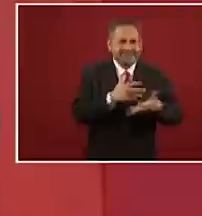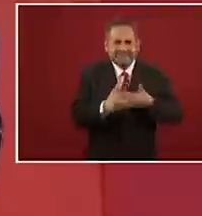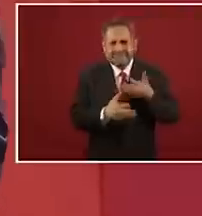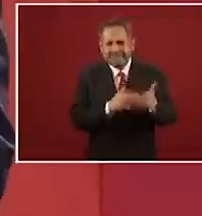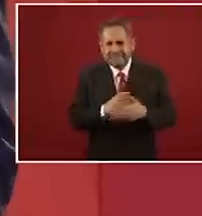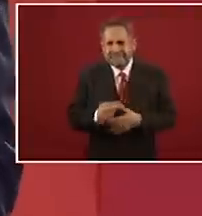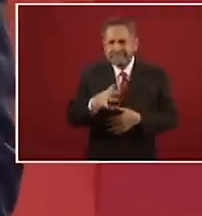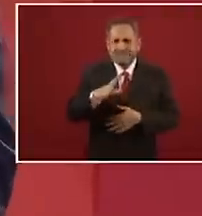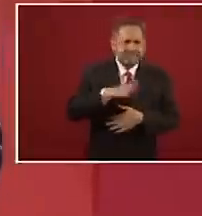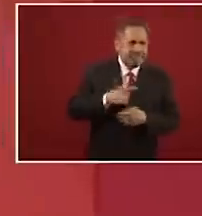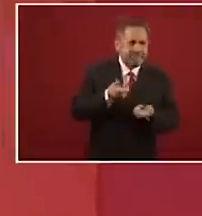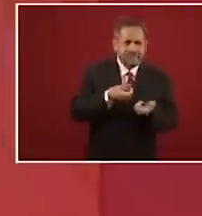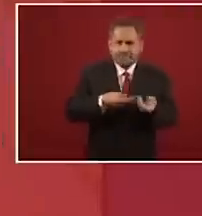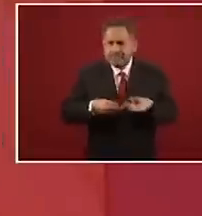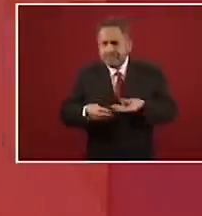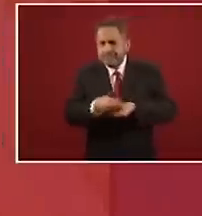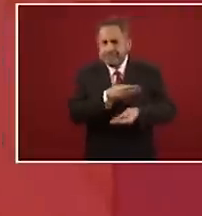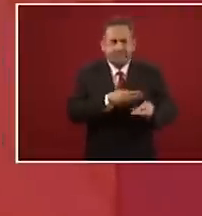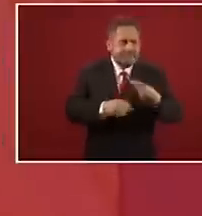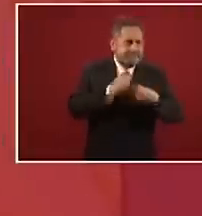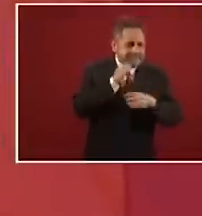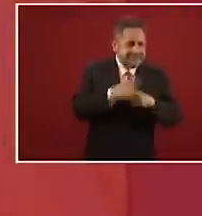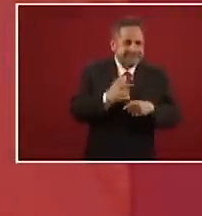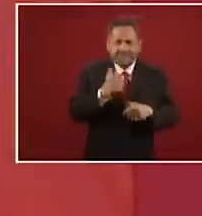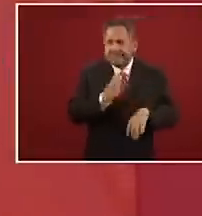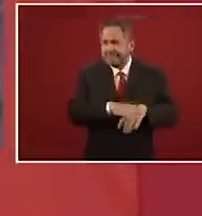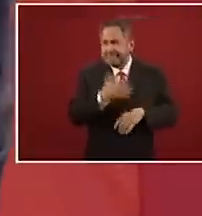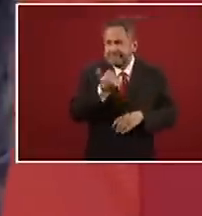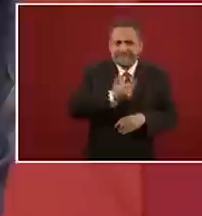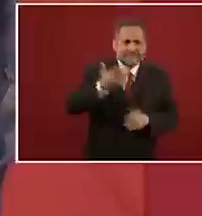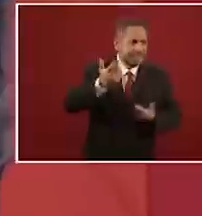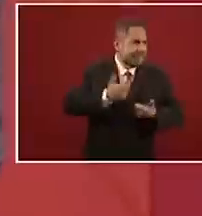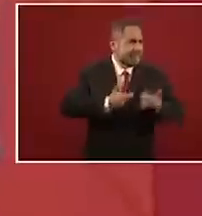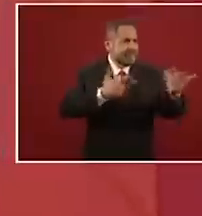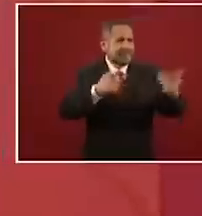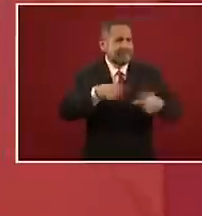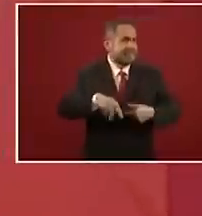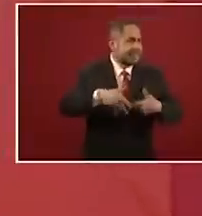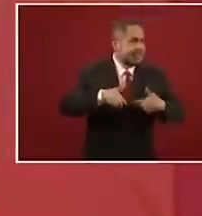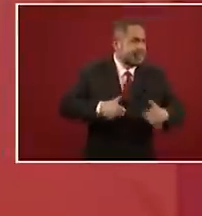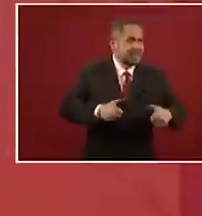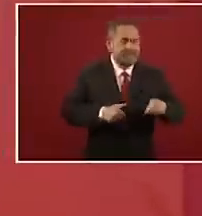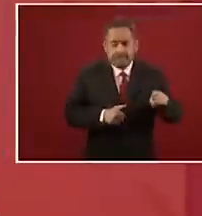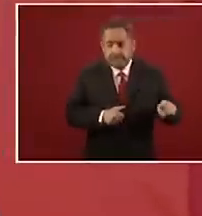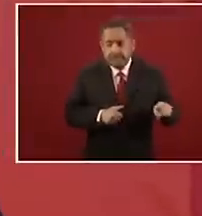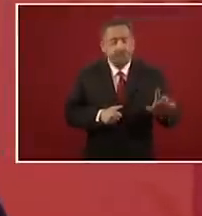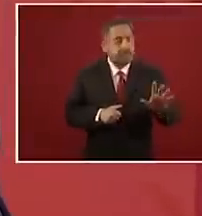no había circulante, había carestía, había hambre.